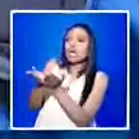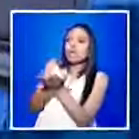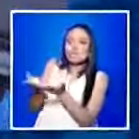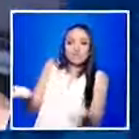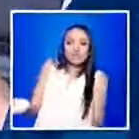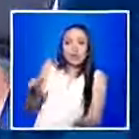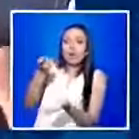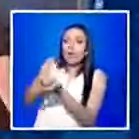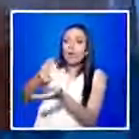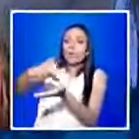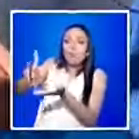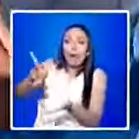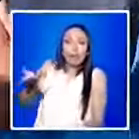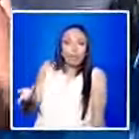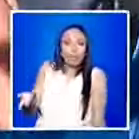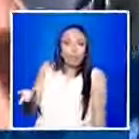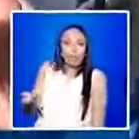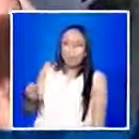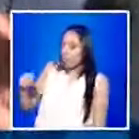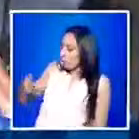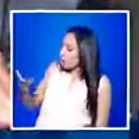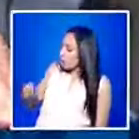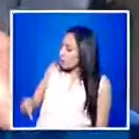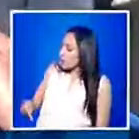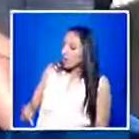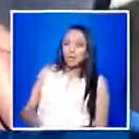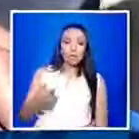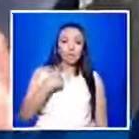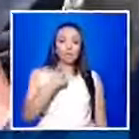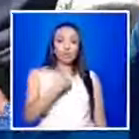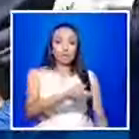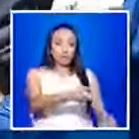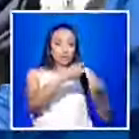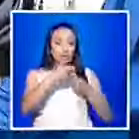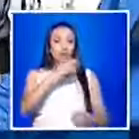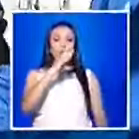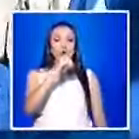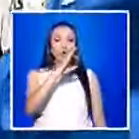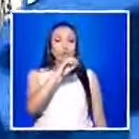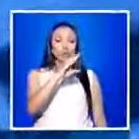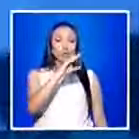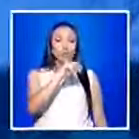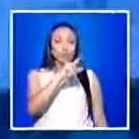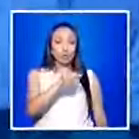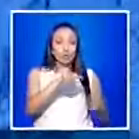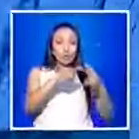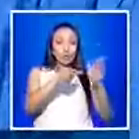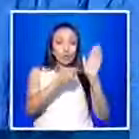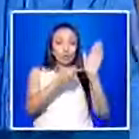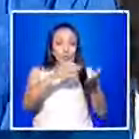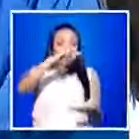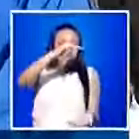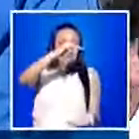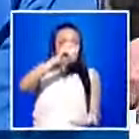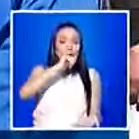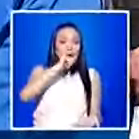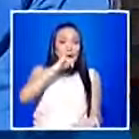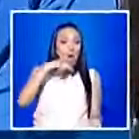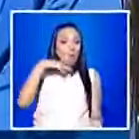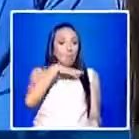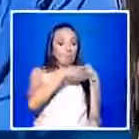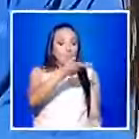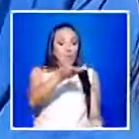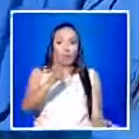falta el pago. Ay, si ¿Y esta agüita viene de Cotocollao? Vea, de Cotocollao, el vecino viene pidiendo, mire el agua que viene echando, vea. Sí. ¿La agüita sucia?